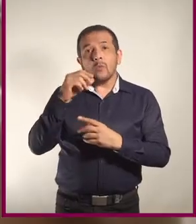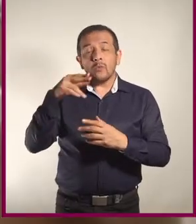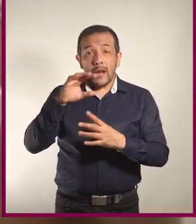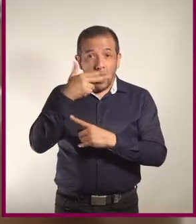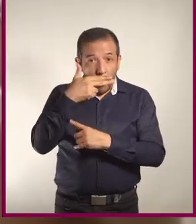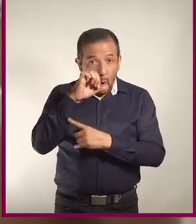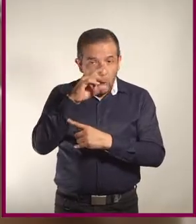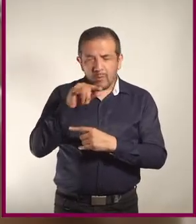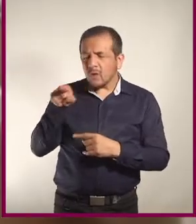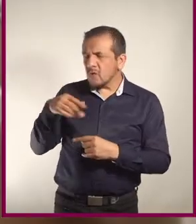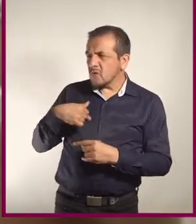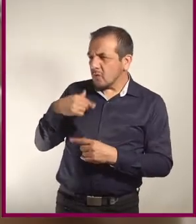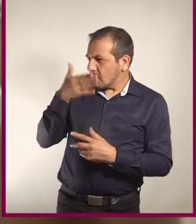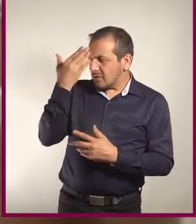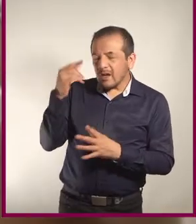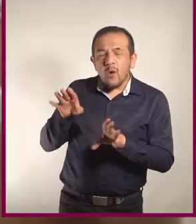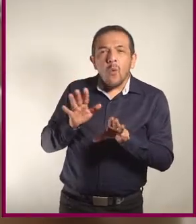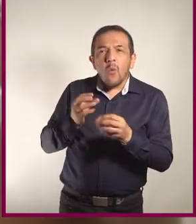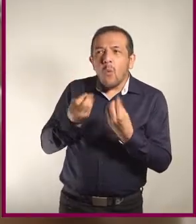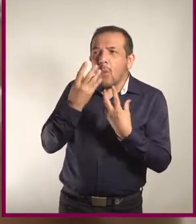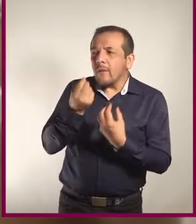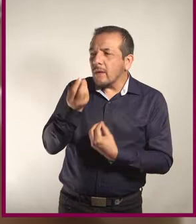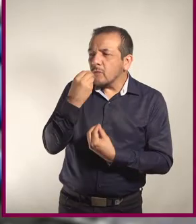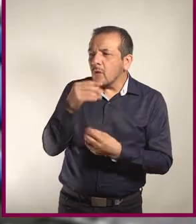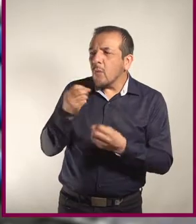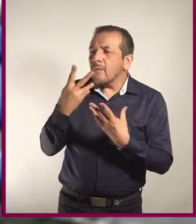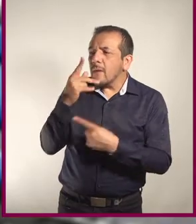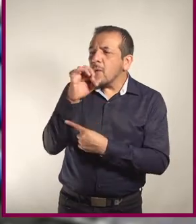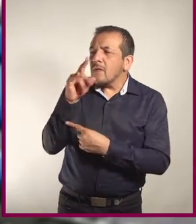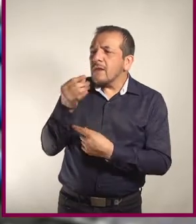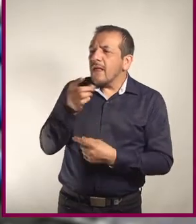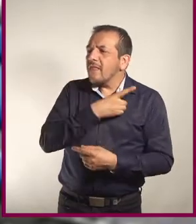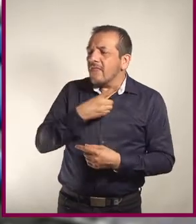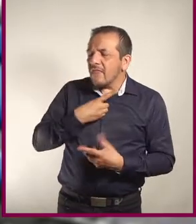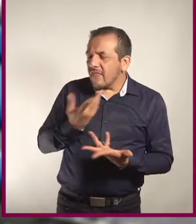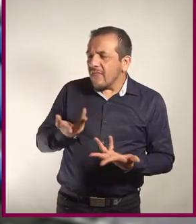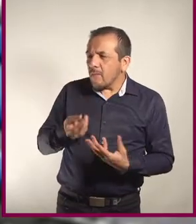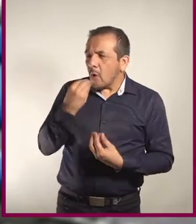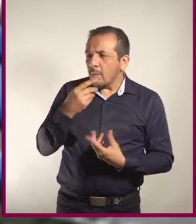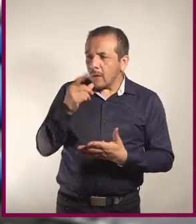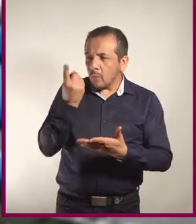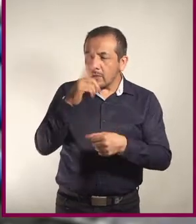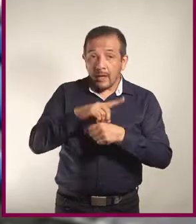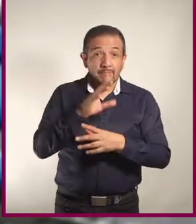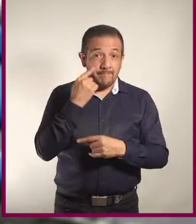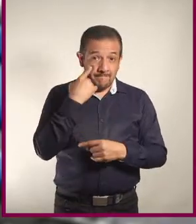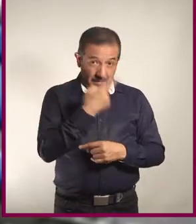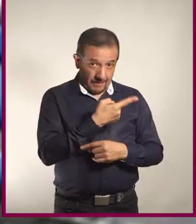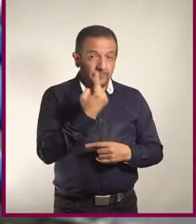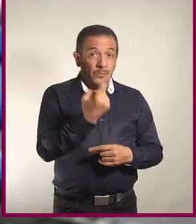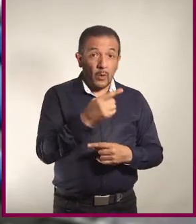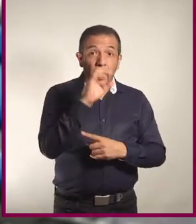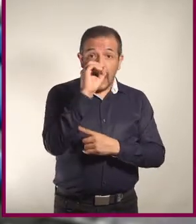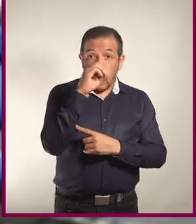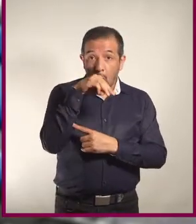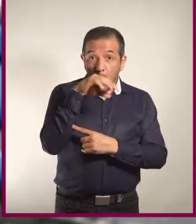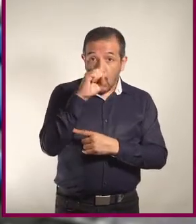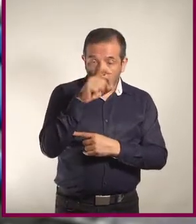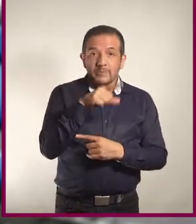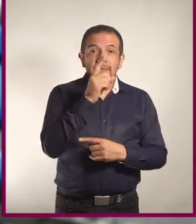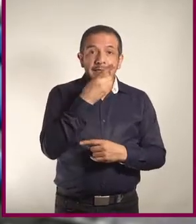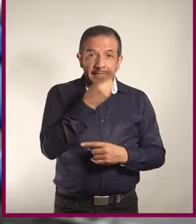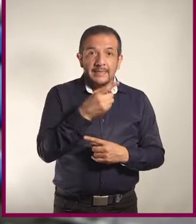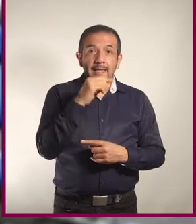gustaría saber cuánta proteína debo comer al día. No tengo muy claro eso. Ahí te va, Pamela. La Organización Mundial de la Salud recomienda